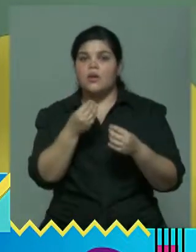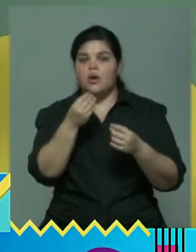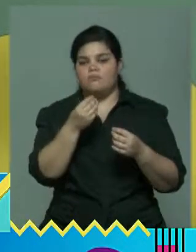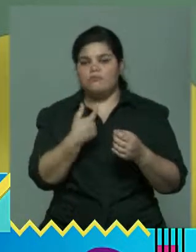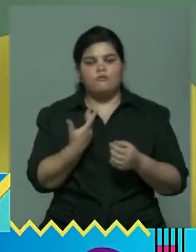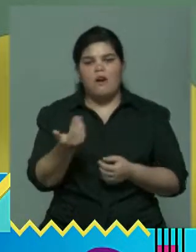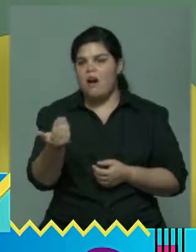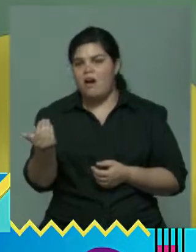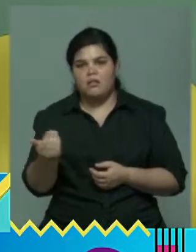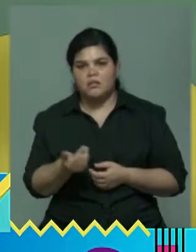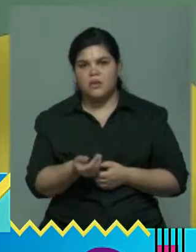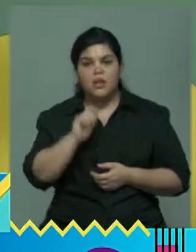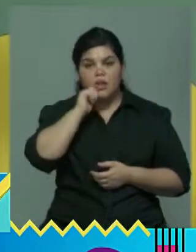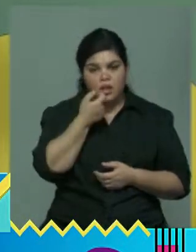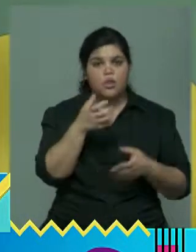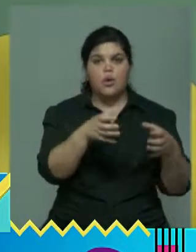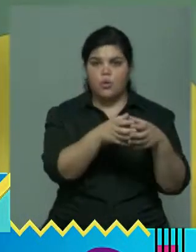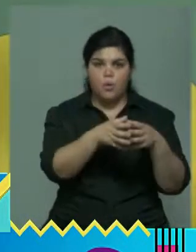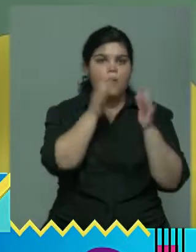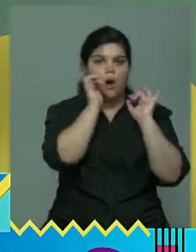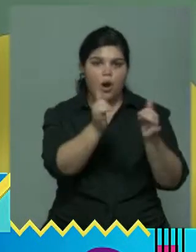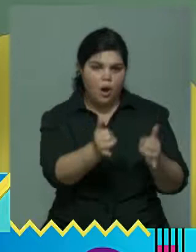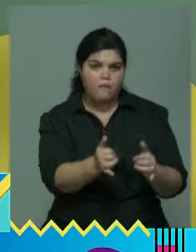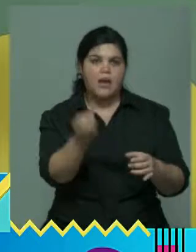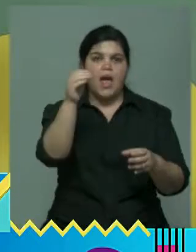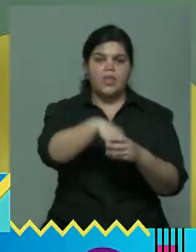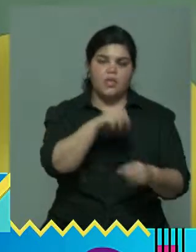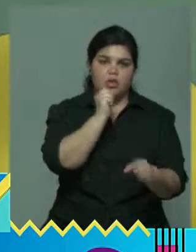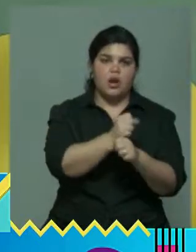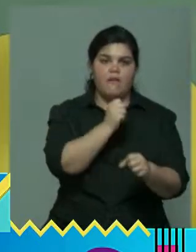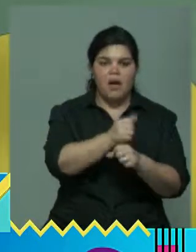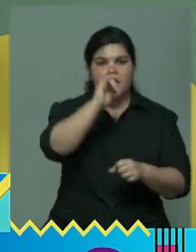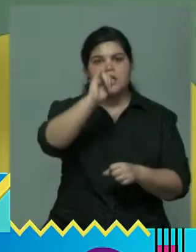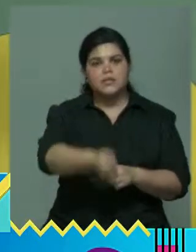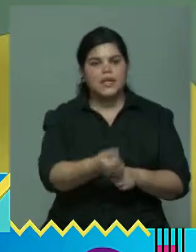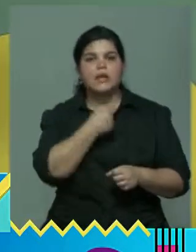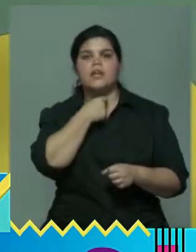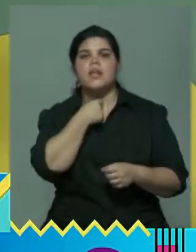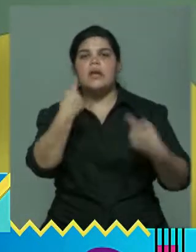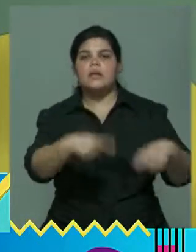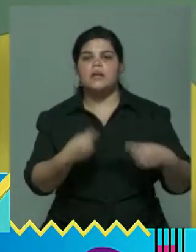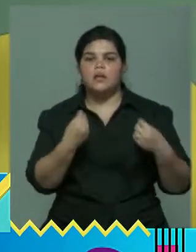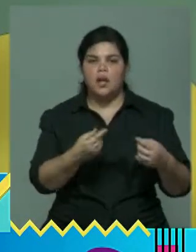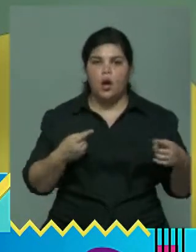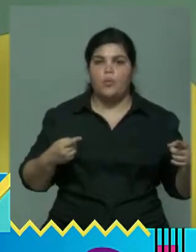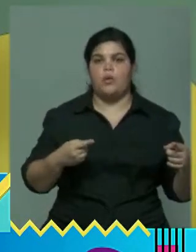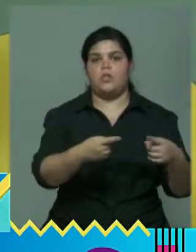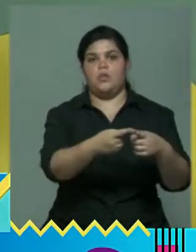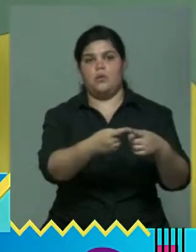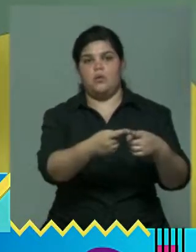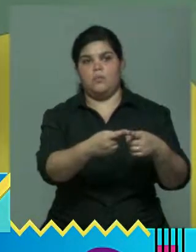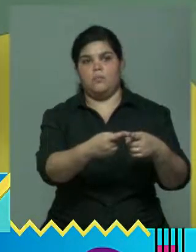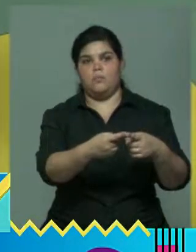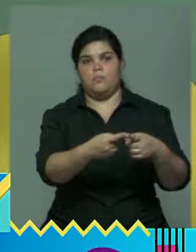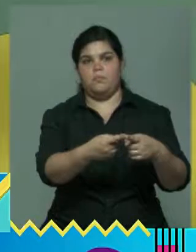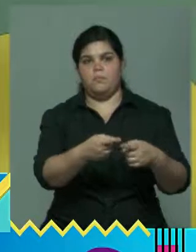muy, muy lindos de jóvenes estudiantes de medicina trabajando en esto de tratar de romper con esto del binario, porque la verdad que los cuerpos no son